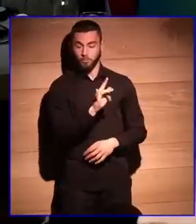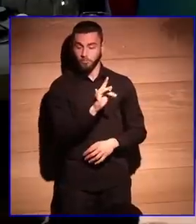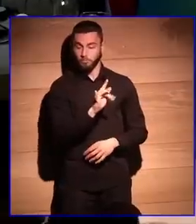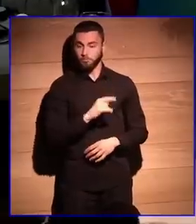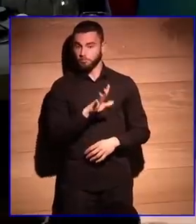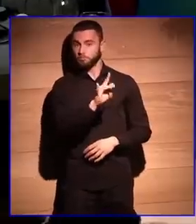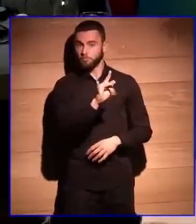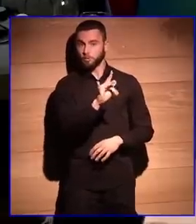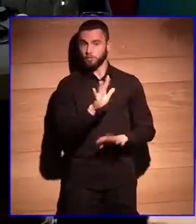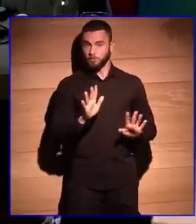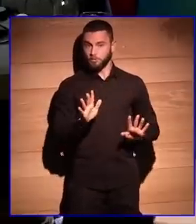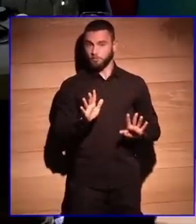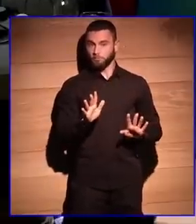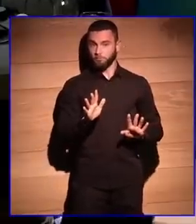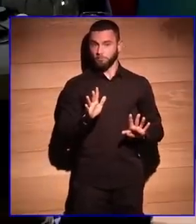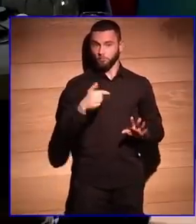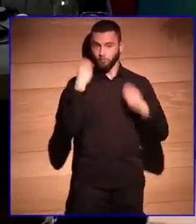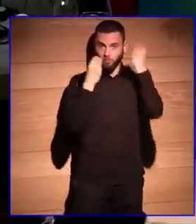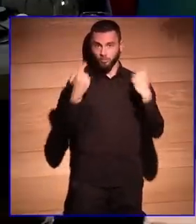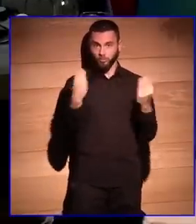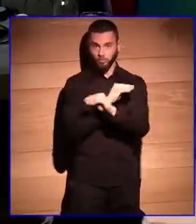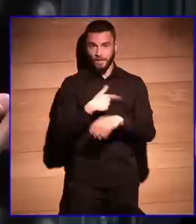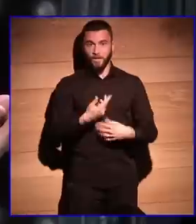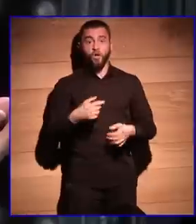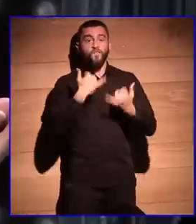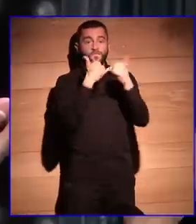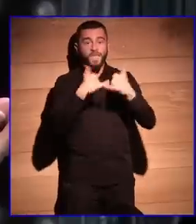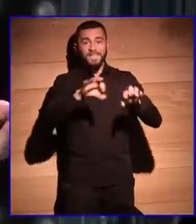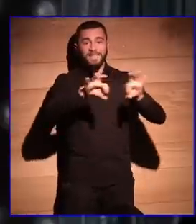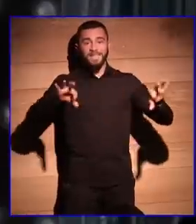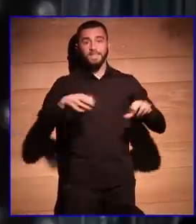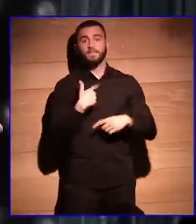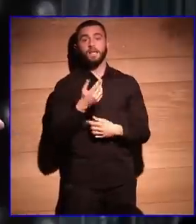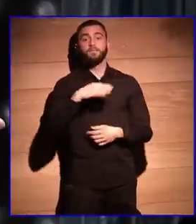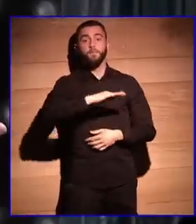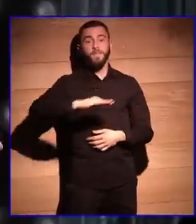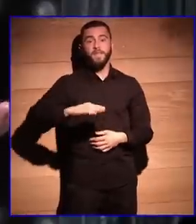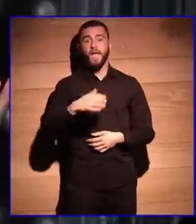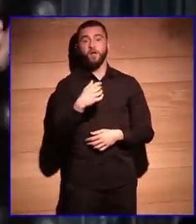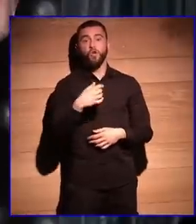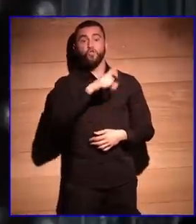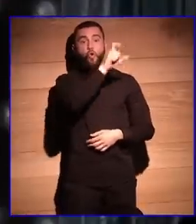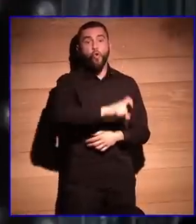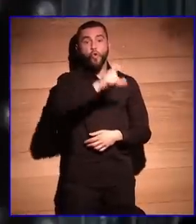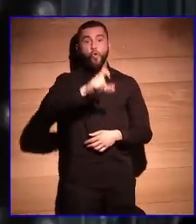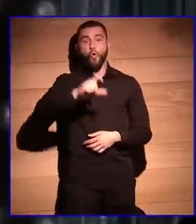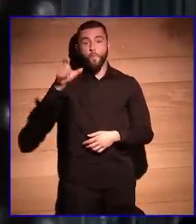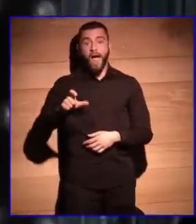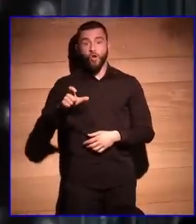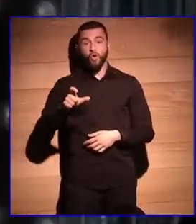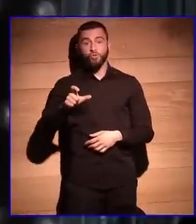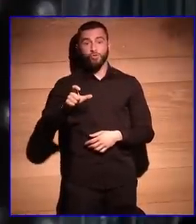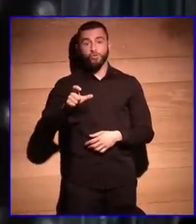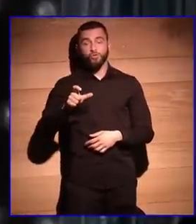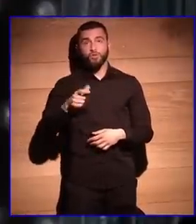pequeña. Claro, en la fiesta de las salchichas, los villanos son esos humanos que se van a comer esos, bueno,